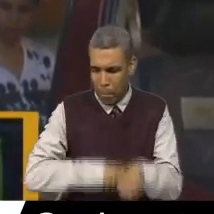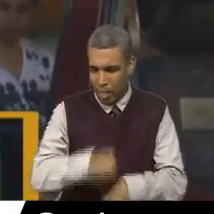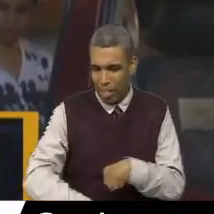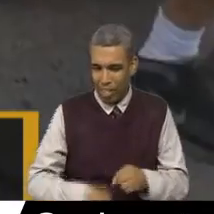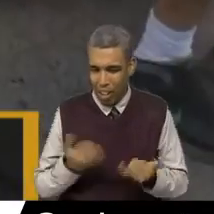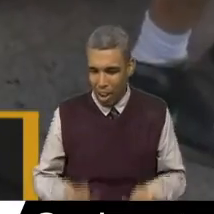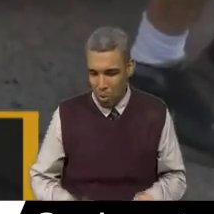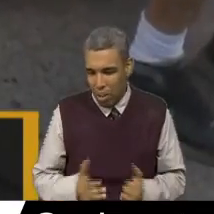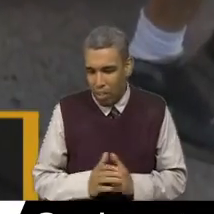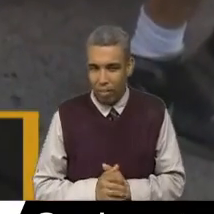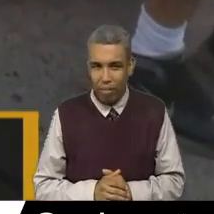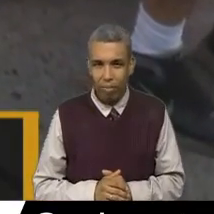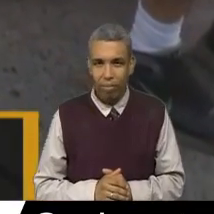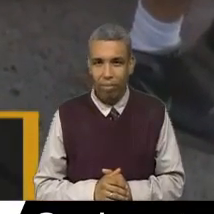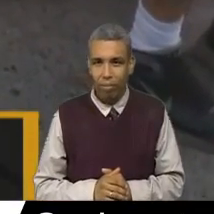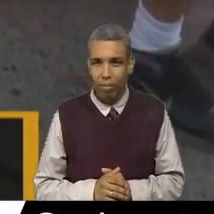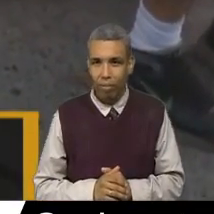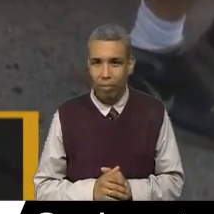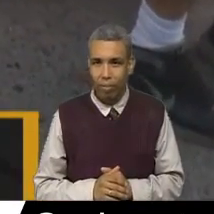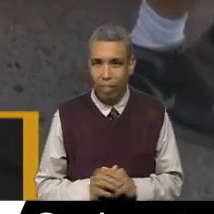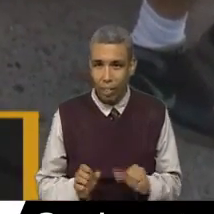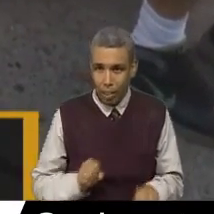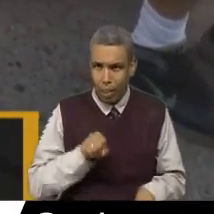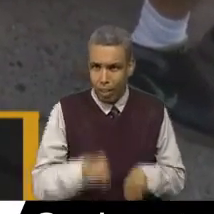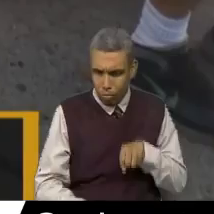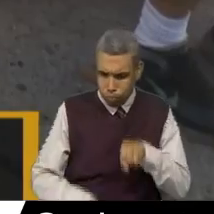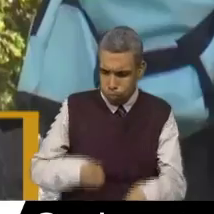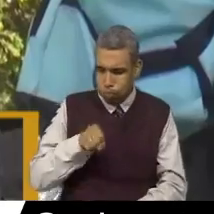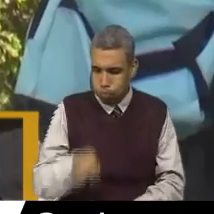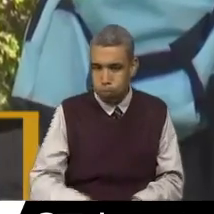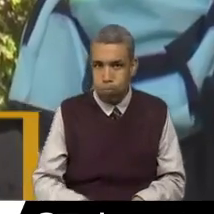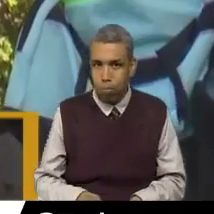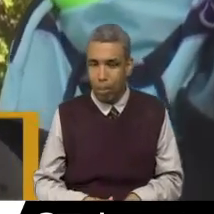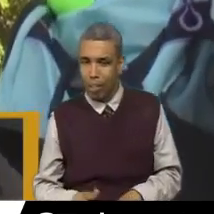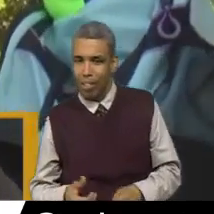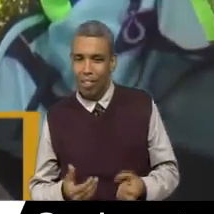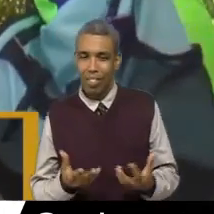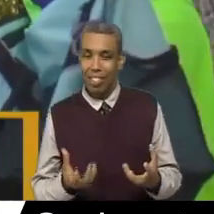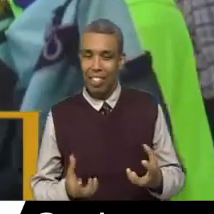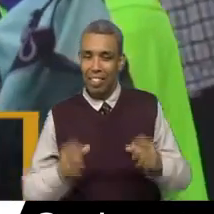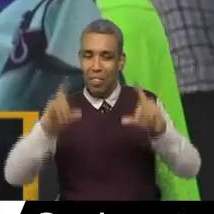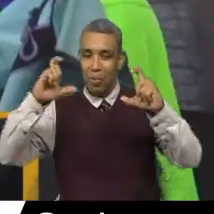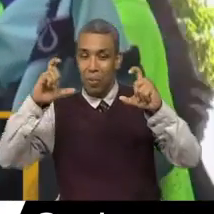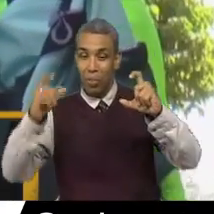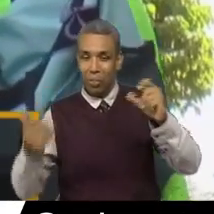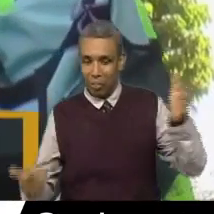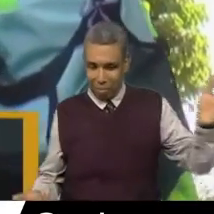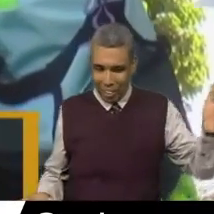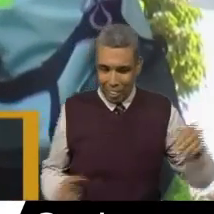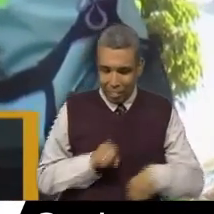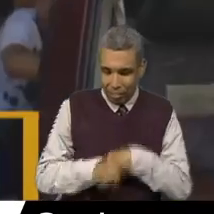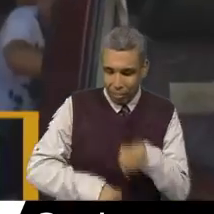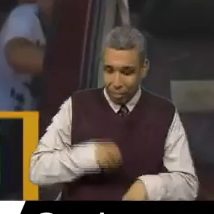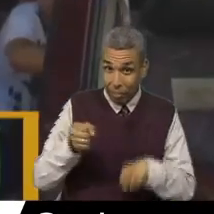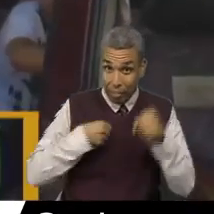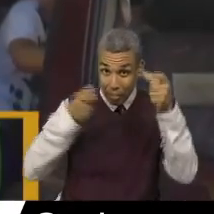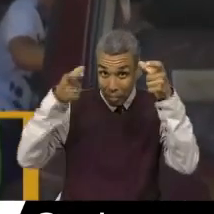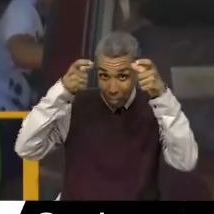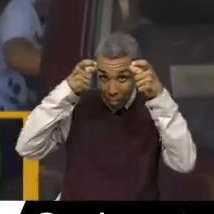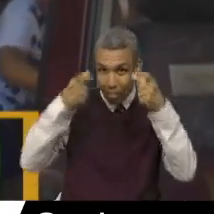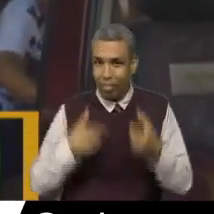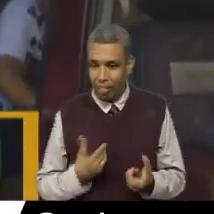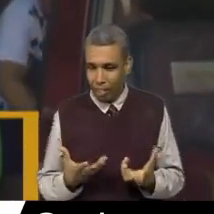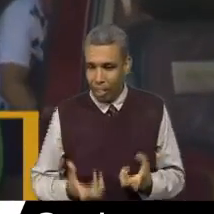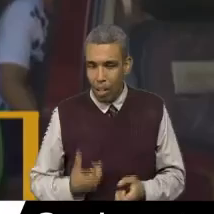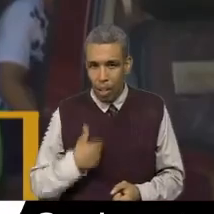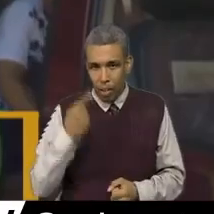señoras y mujeres. Su velocípedo fue la atracción, donde todos quisieron tomarse una foto con su bicivaca, que él mismo modificó. La bicicleta